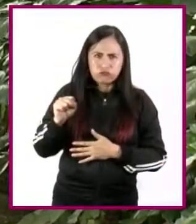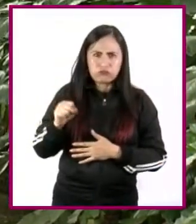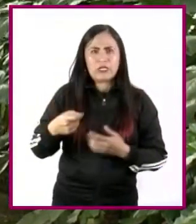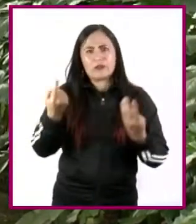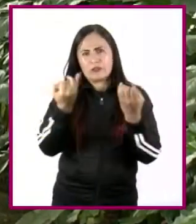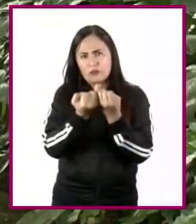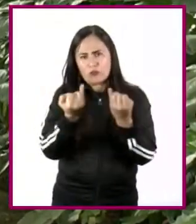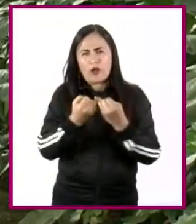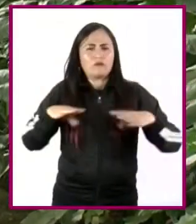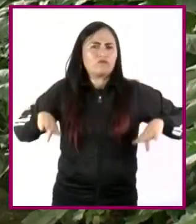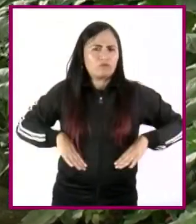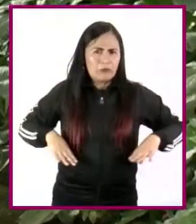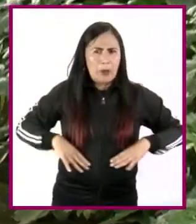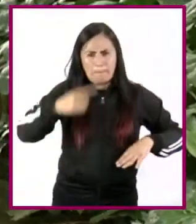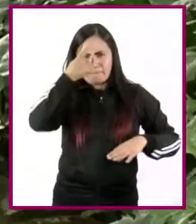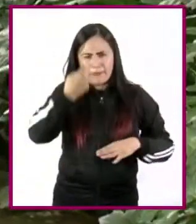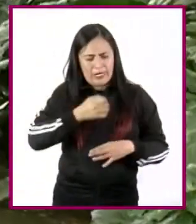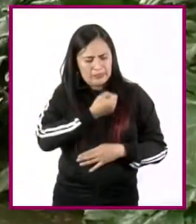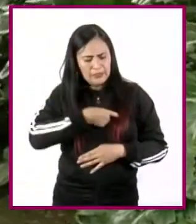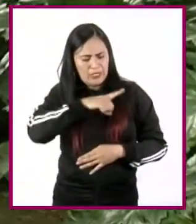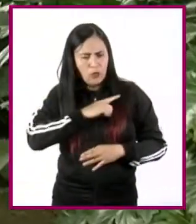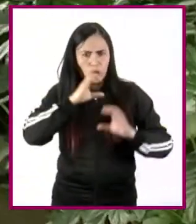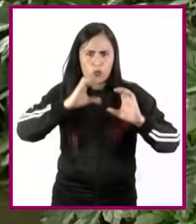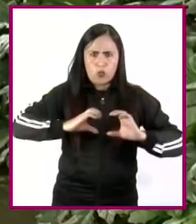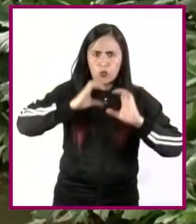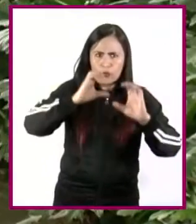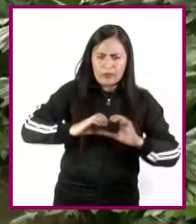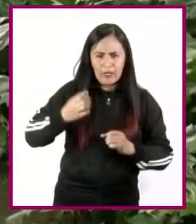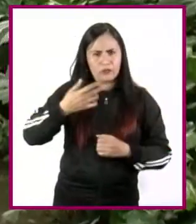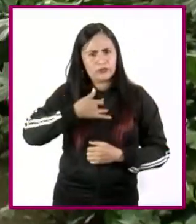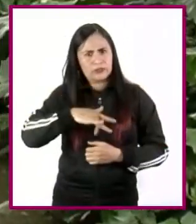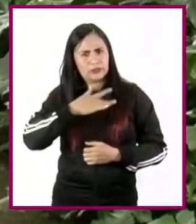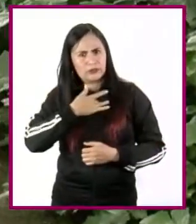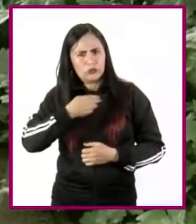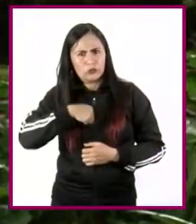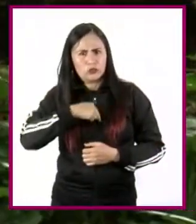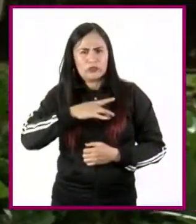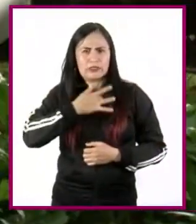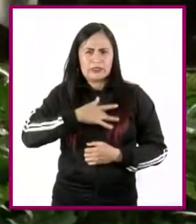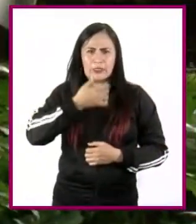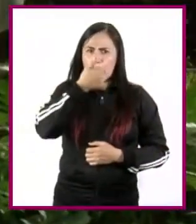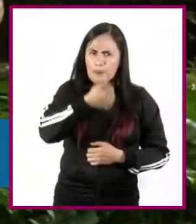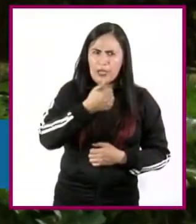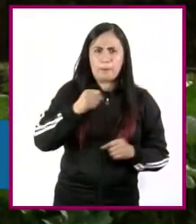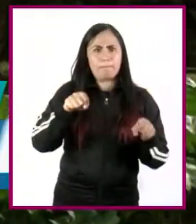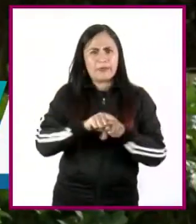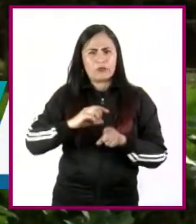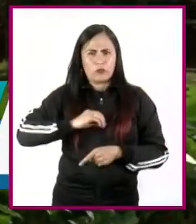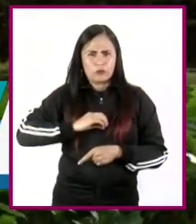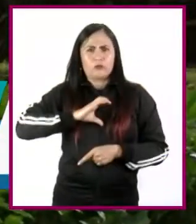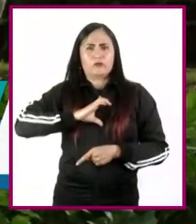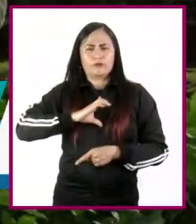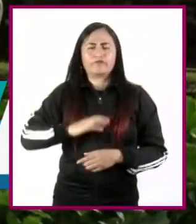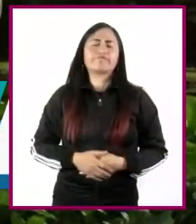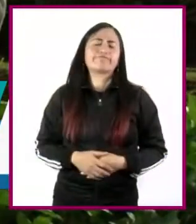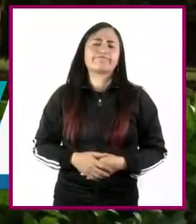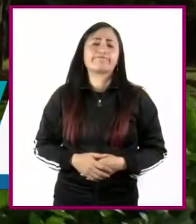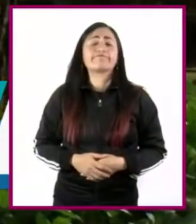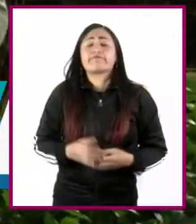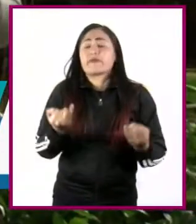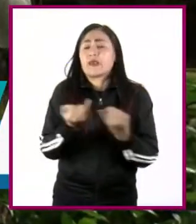ayuden a cuidar nuestra salud, asegurar nuestro bienestar y dignidad. Y sobre todo nos